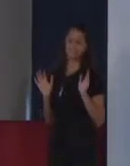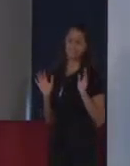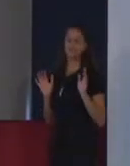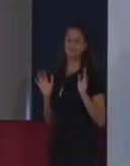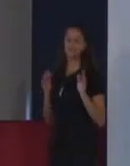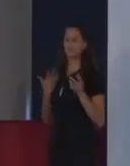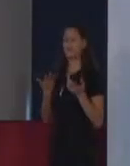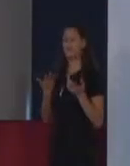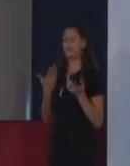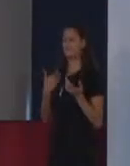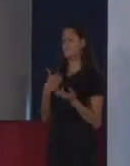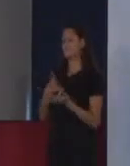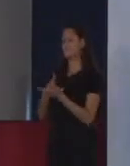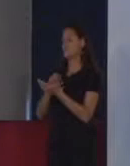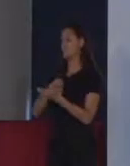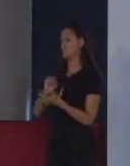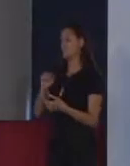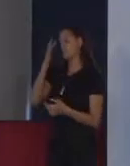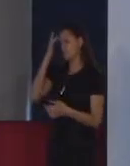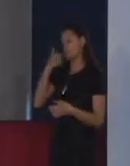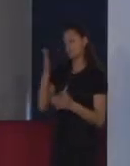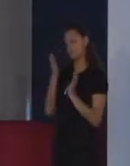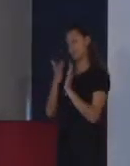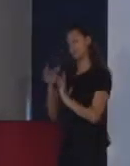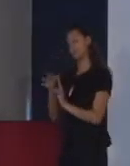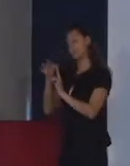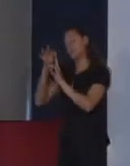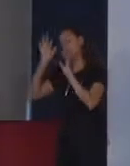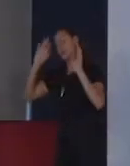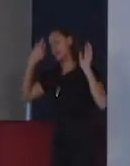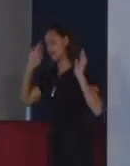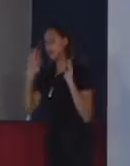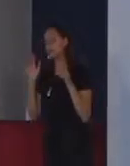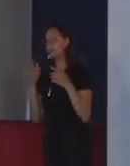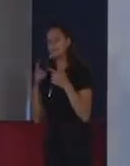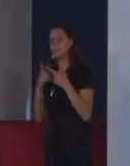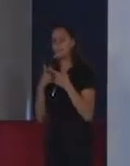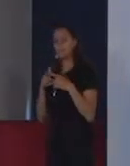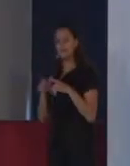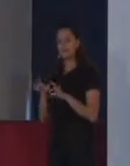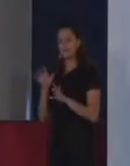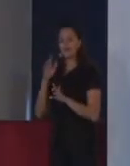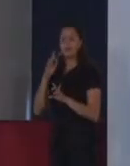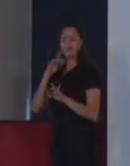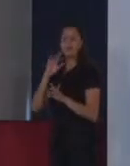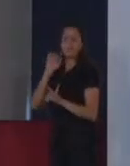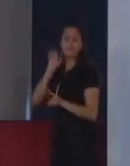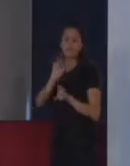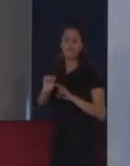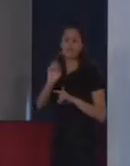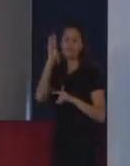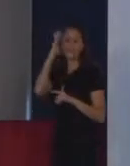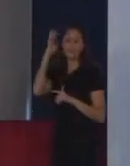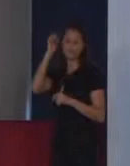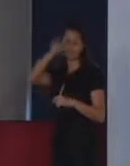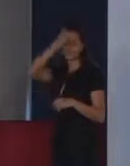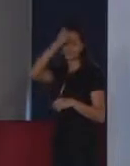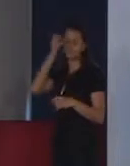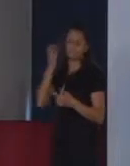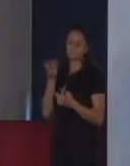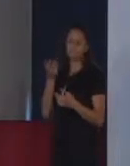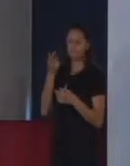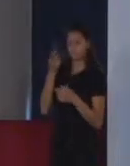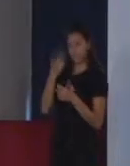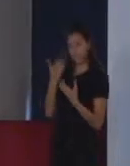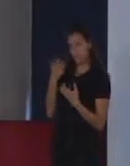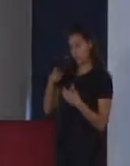llamándose porque son educadores que es educación especial, desconociendo la profesión que está de base. Y quiero que en eso tengamos mucho cuidado.